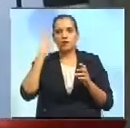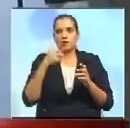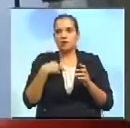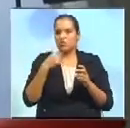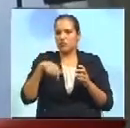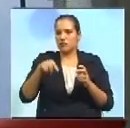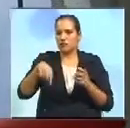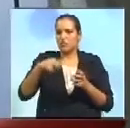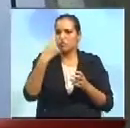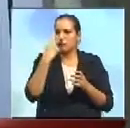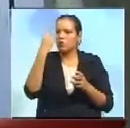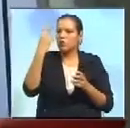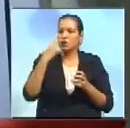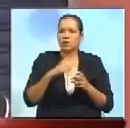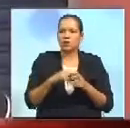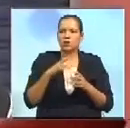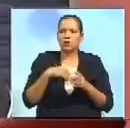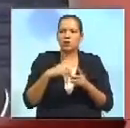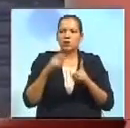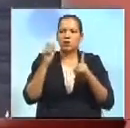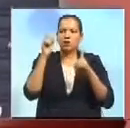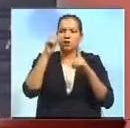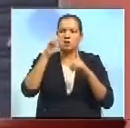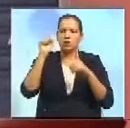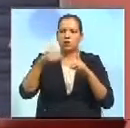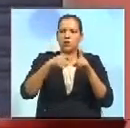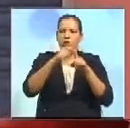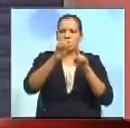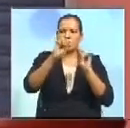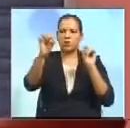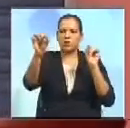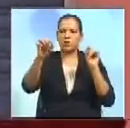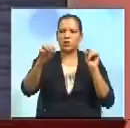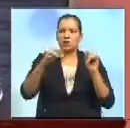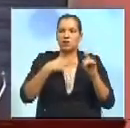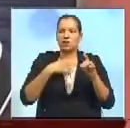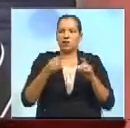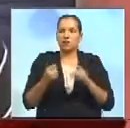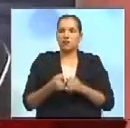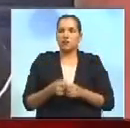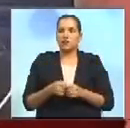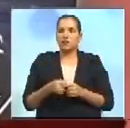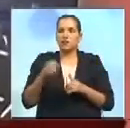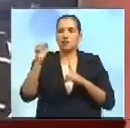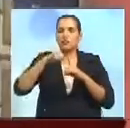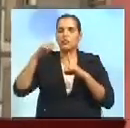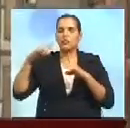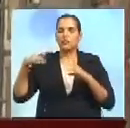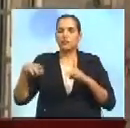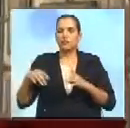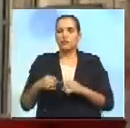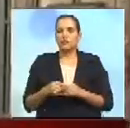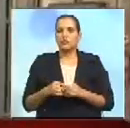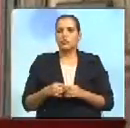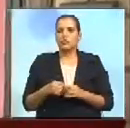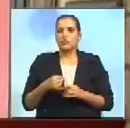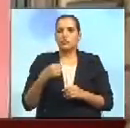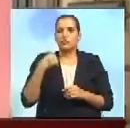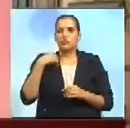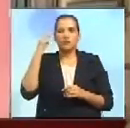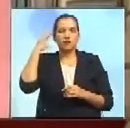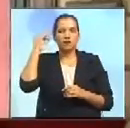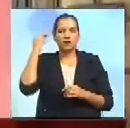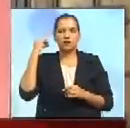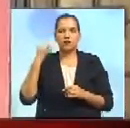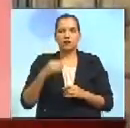estaba acá abajo, no haya tocado el cable, pero sí, como tiene un metro y eso es cable de alta tensión, le pasó la energía. Escuché el golpe